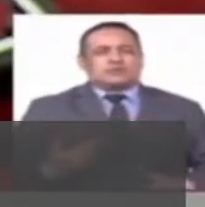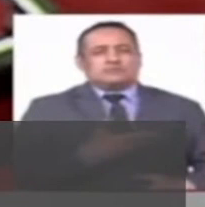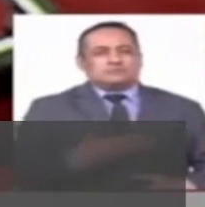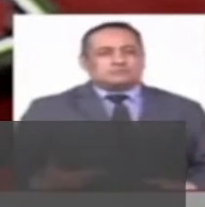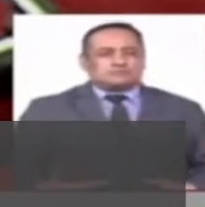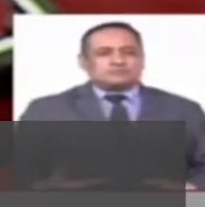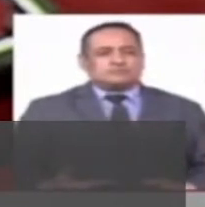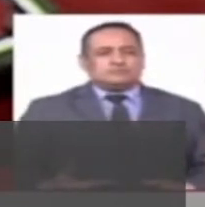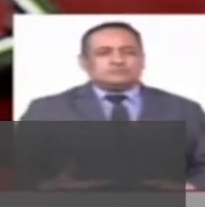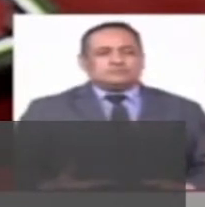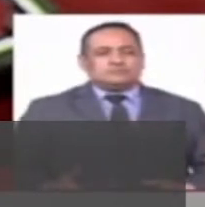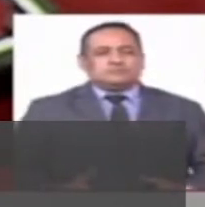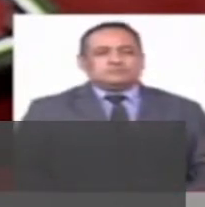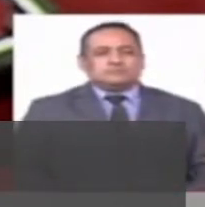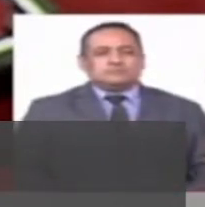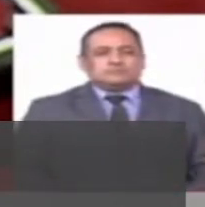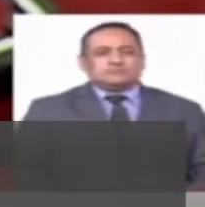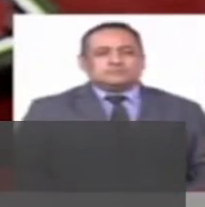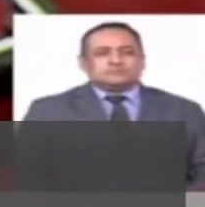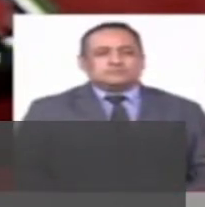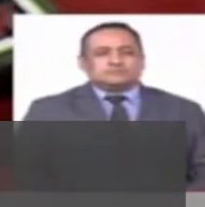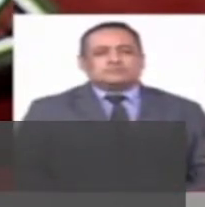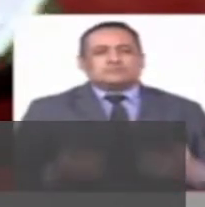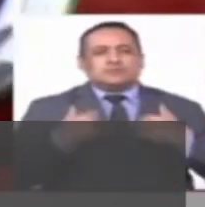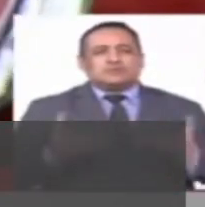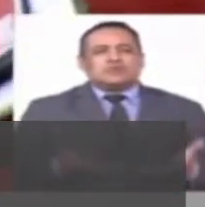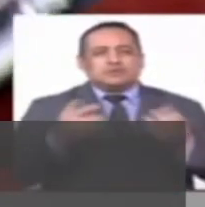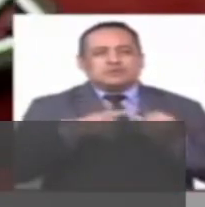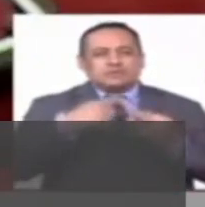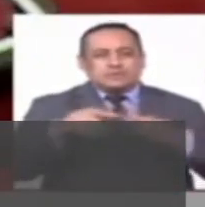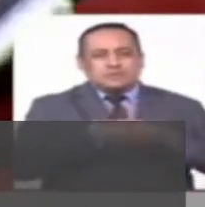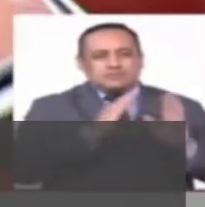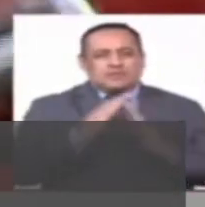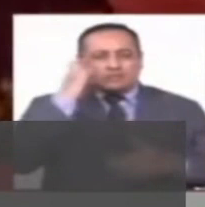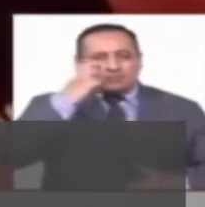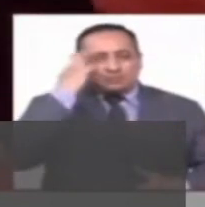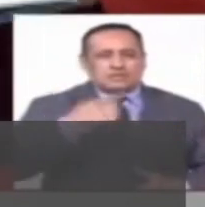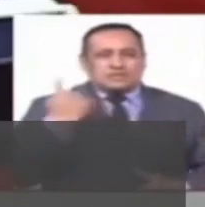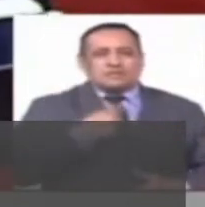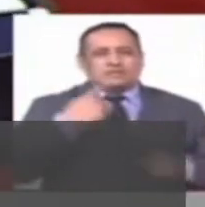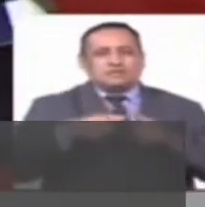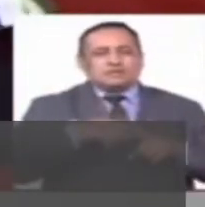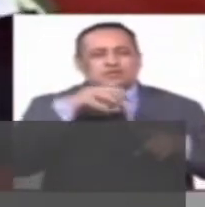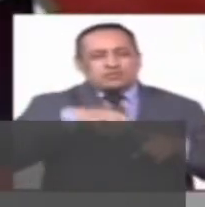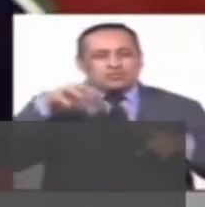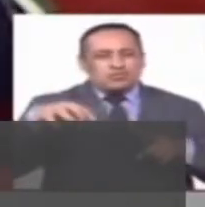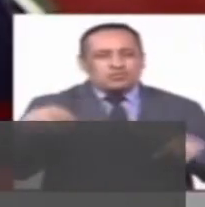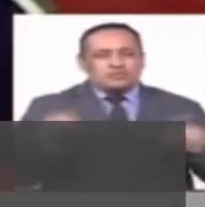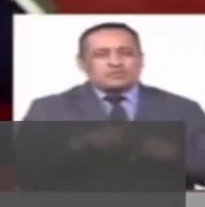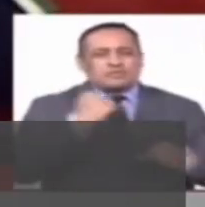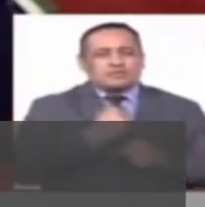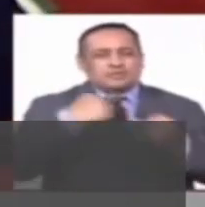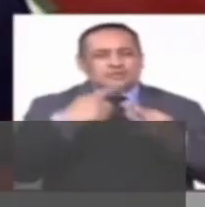presidente Acá tengo mano he traído todos los planes de política nacional multisectorial tenemos